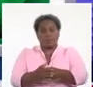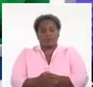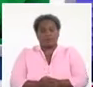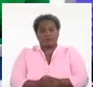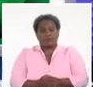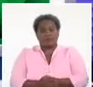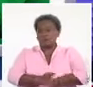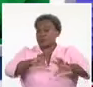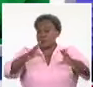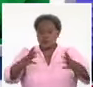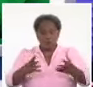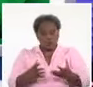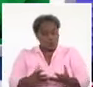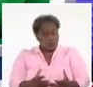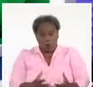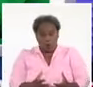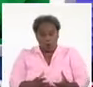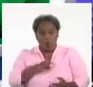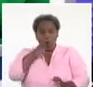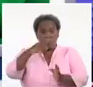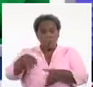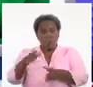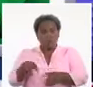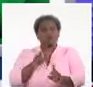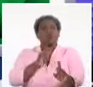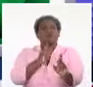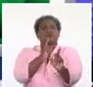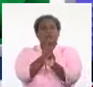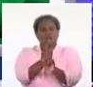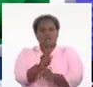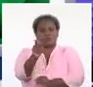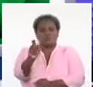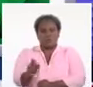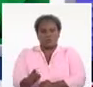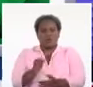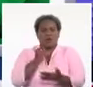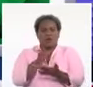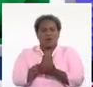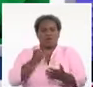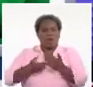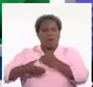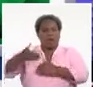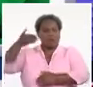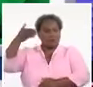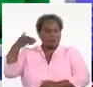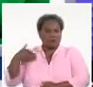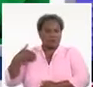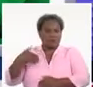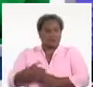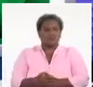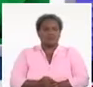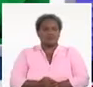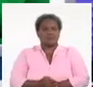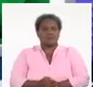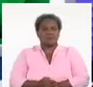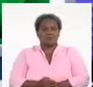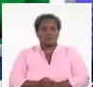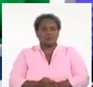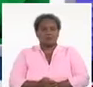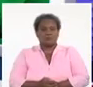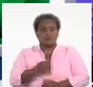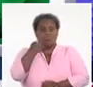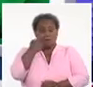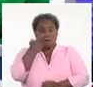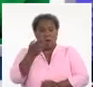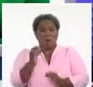todo con el antecedente de ser contacto de un caso confirmado ya previamente y que vamos a ver en